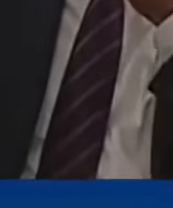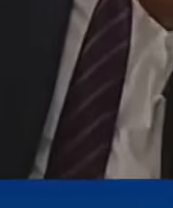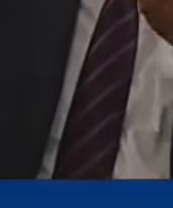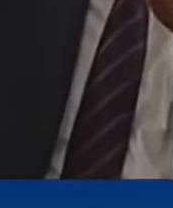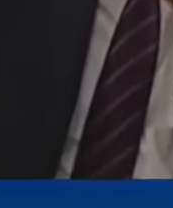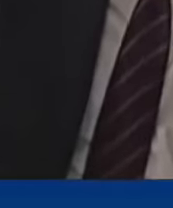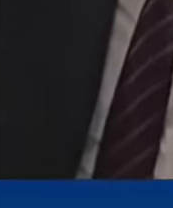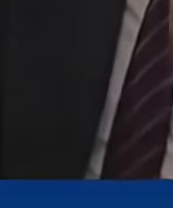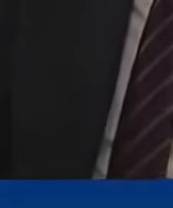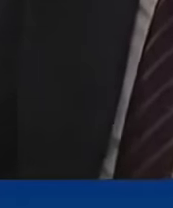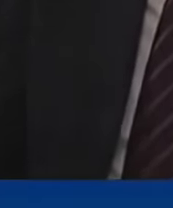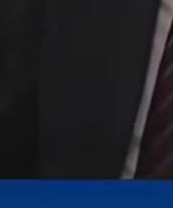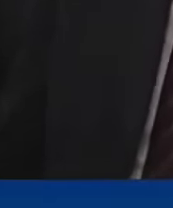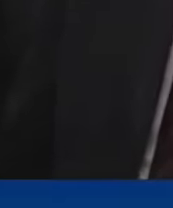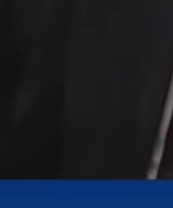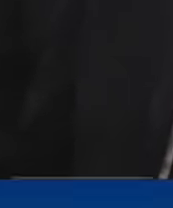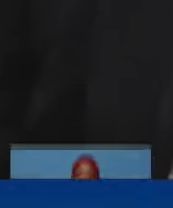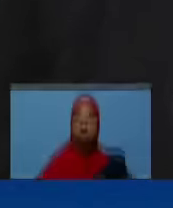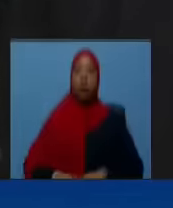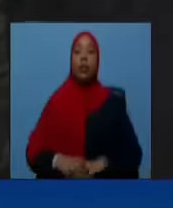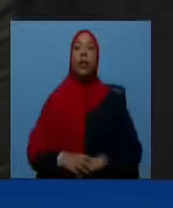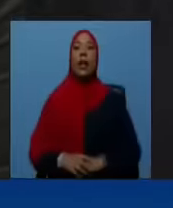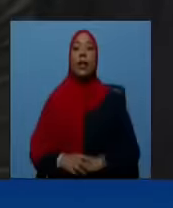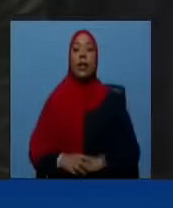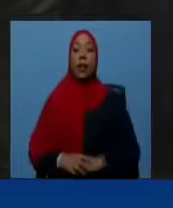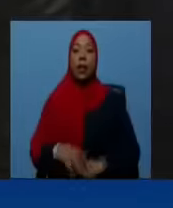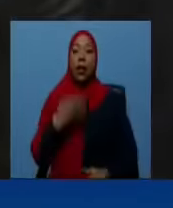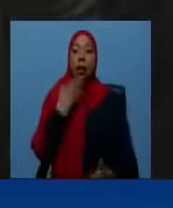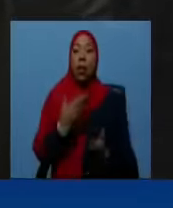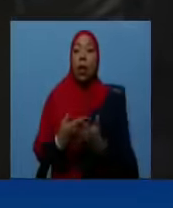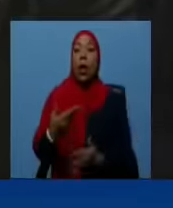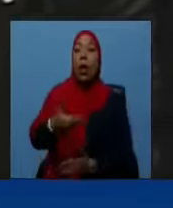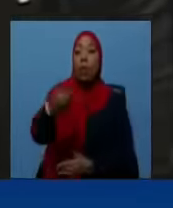hoy por hoy. Así que es un elemento muy importante.